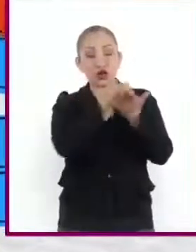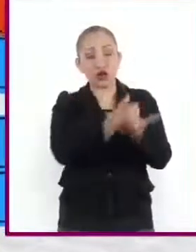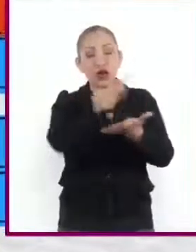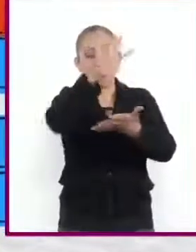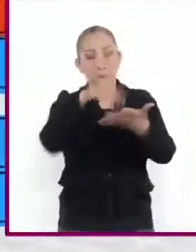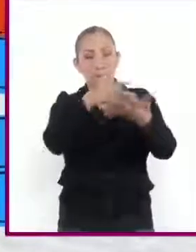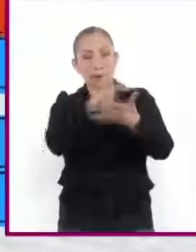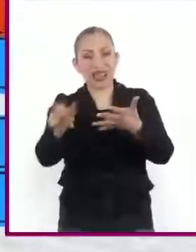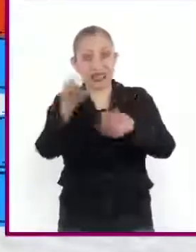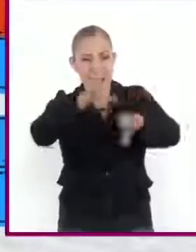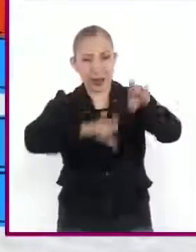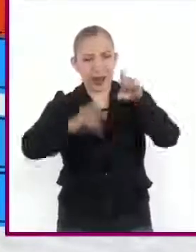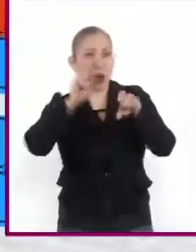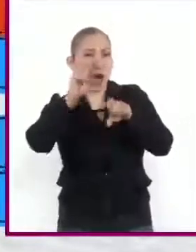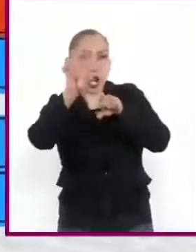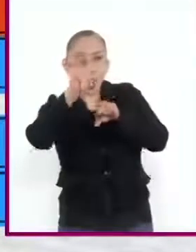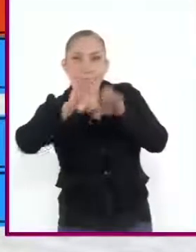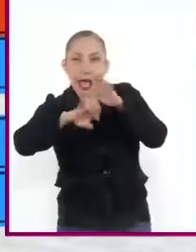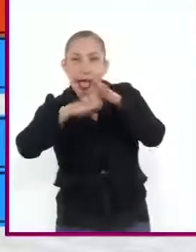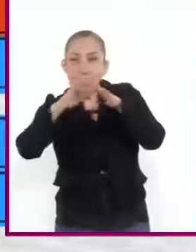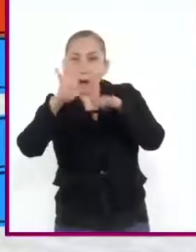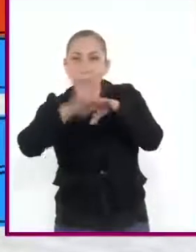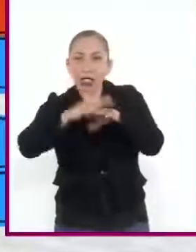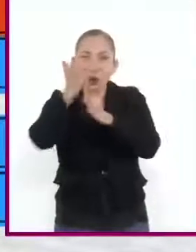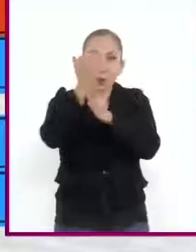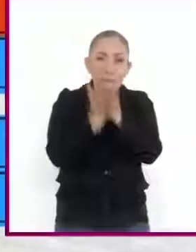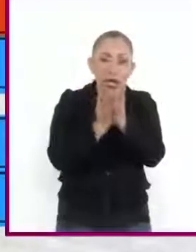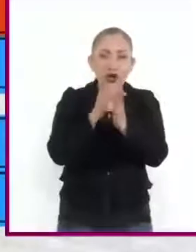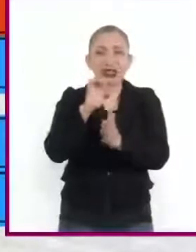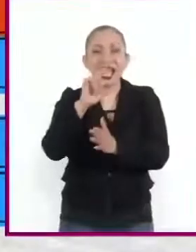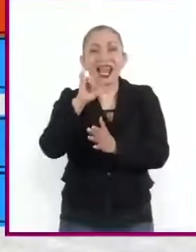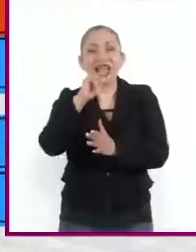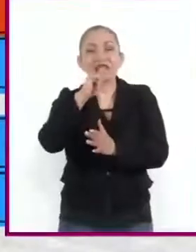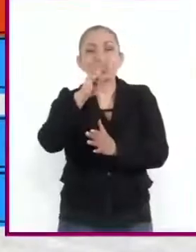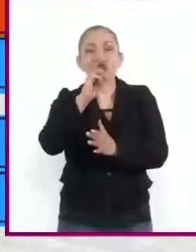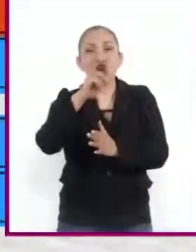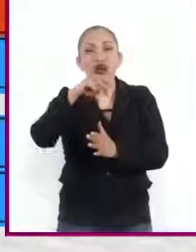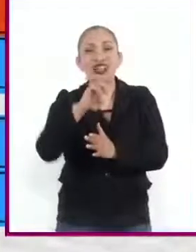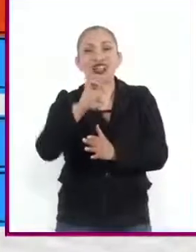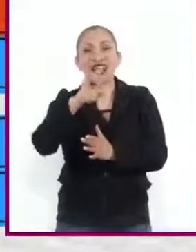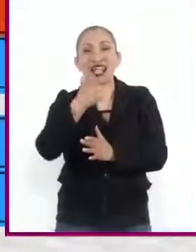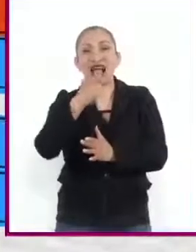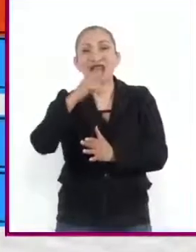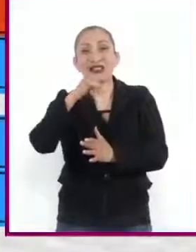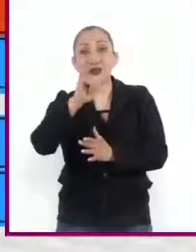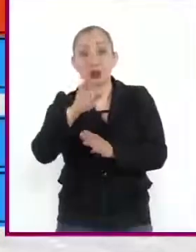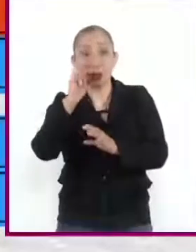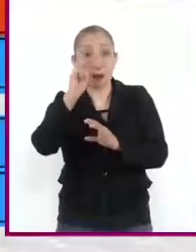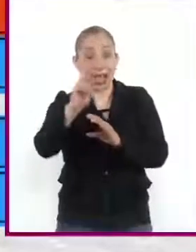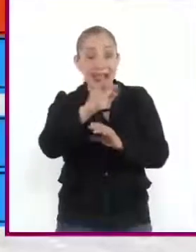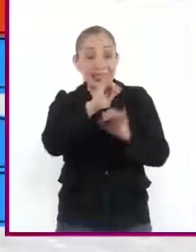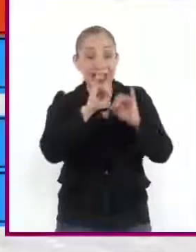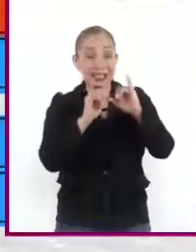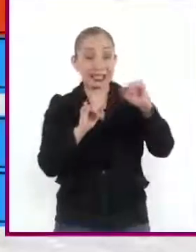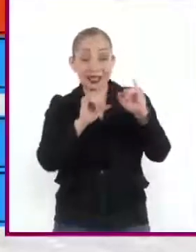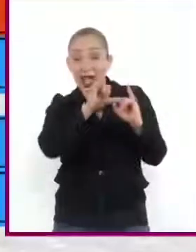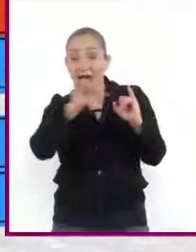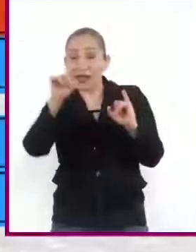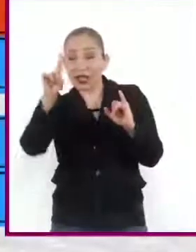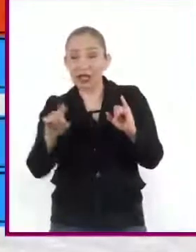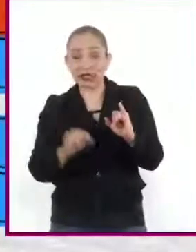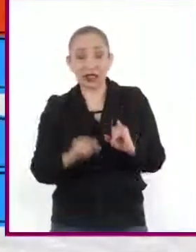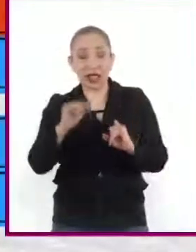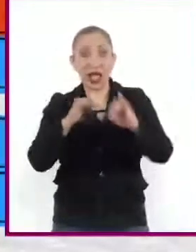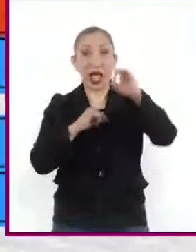puedes identificar qué elementos son más o menos electronegativos, ya que el nivel aumenta de izquierda a derecha y de